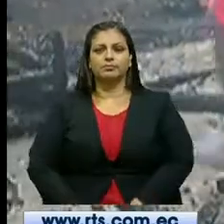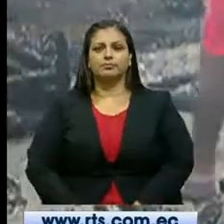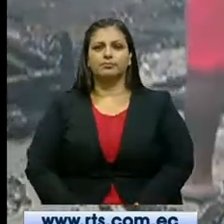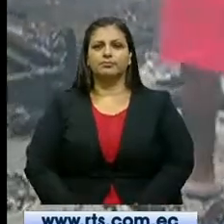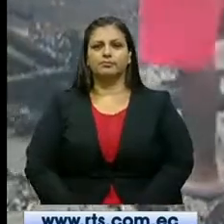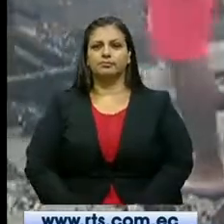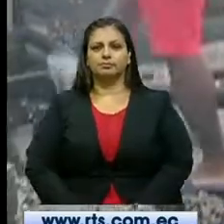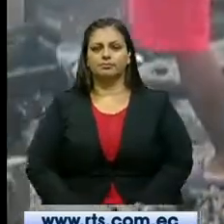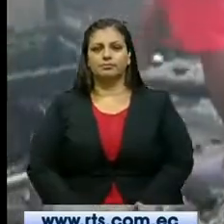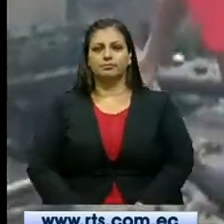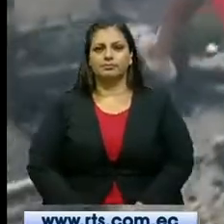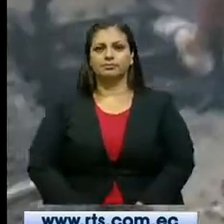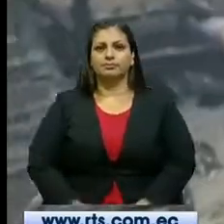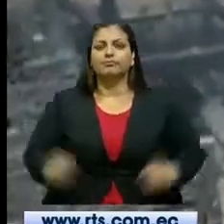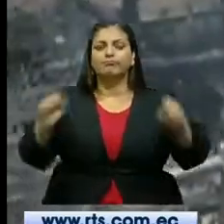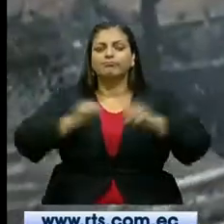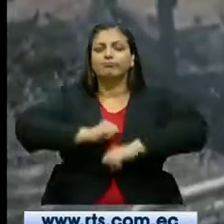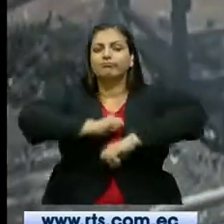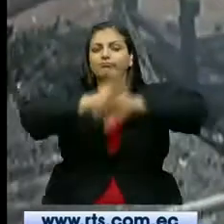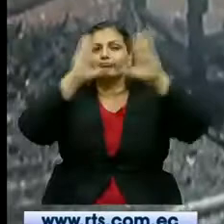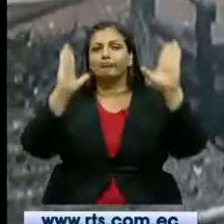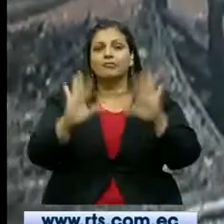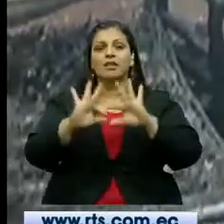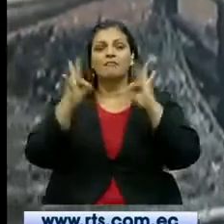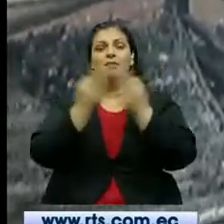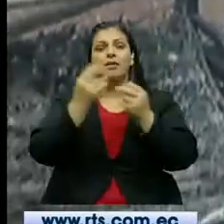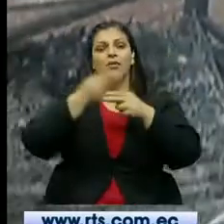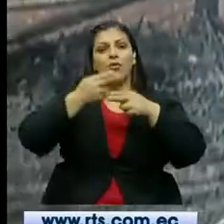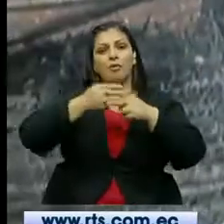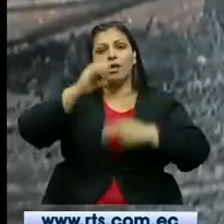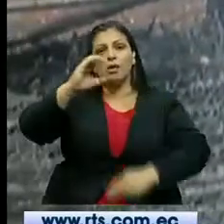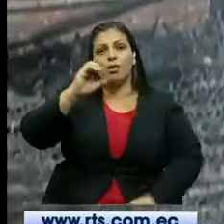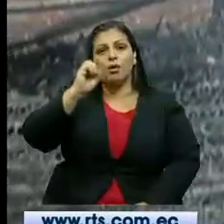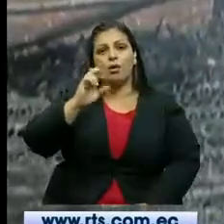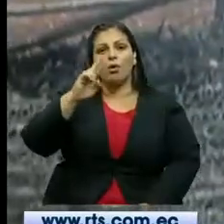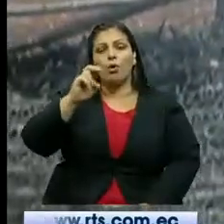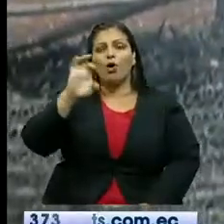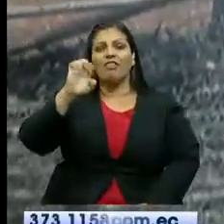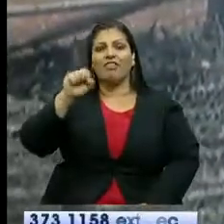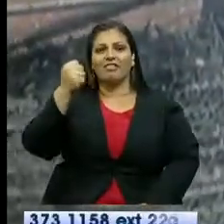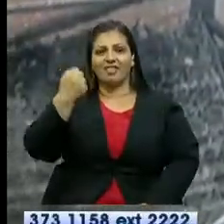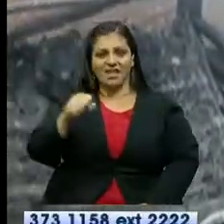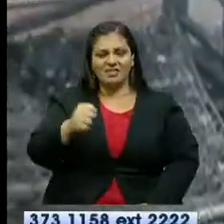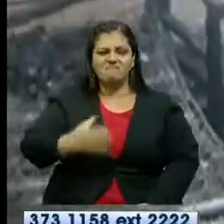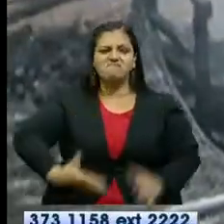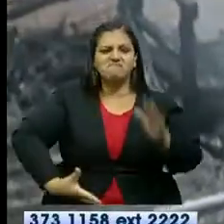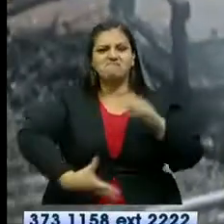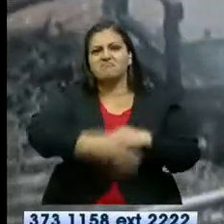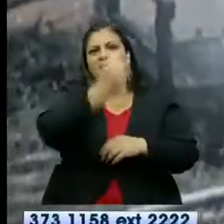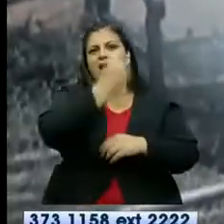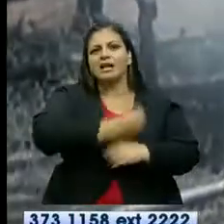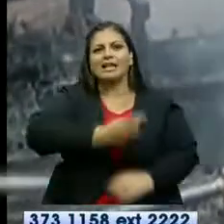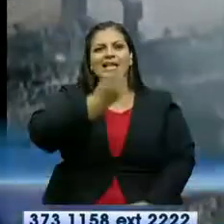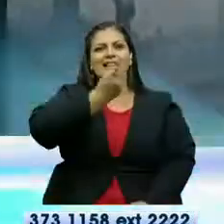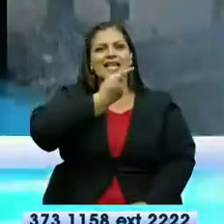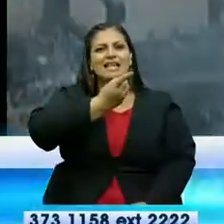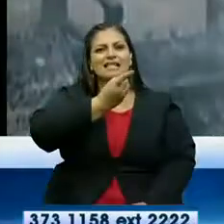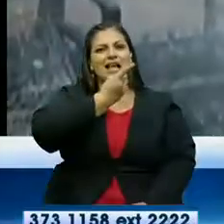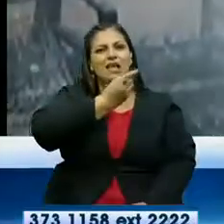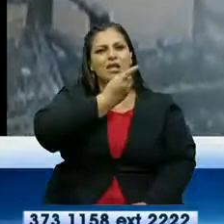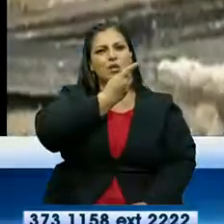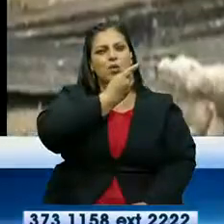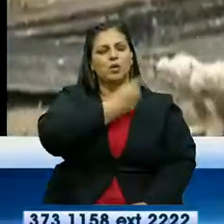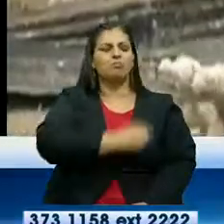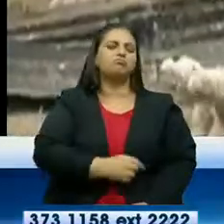Ocurrió en horas de la mañana cuando la familia Cortés Nazareno había salido a desayunar y a los pocos minutos las llamas abrazaban su casa de